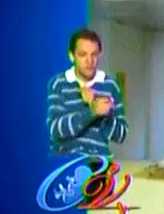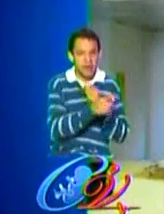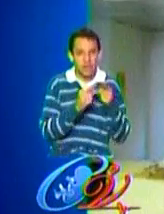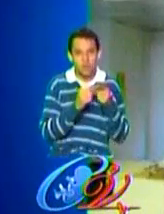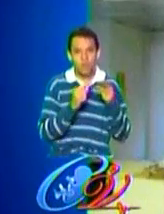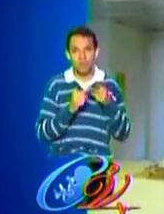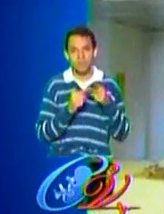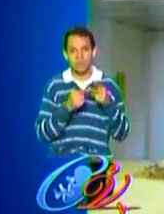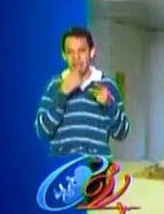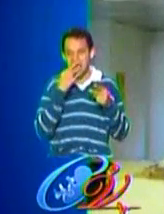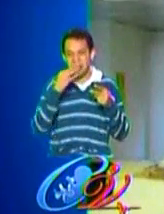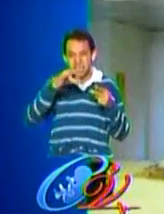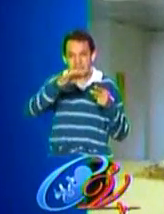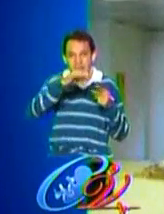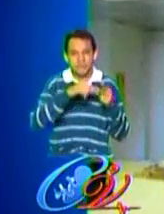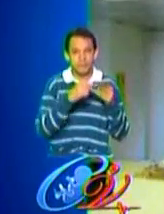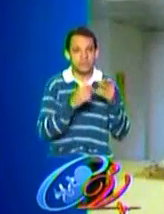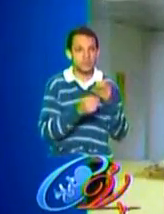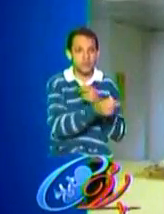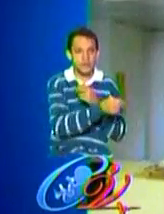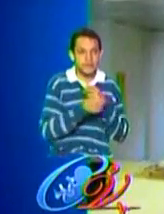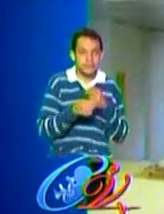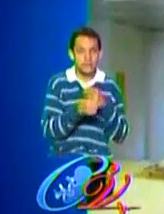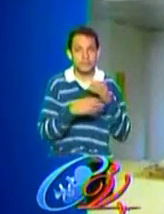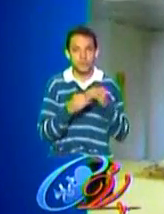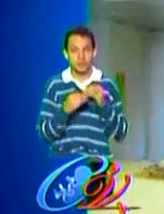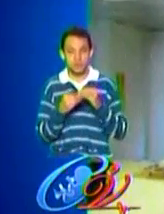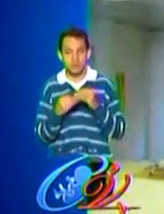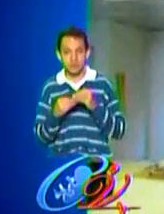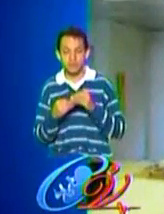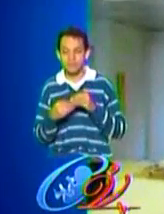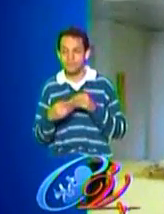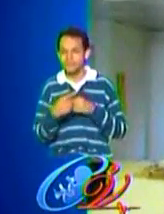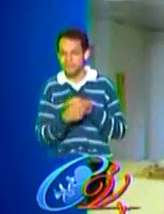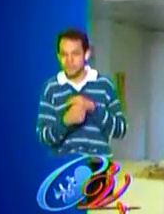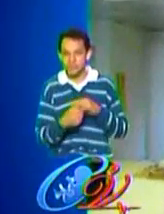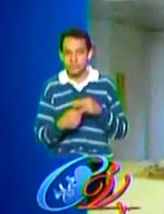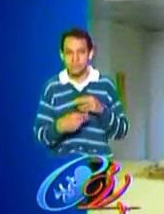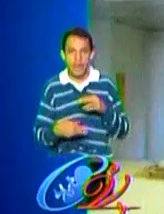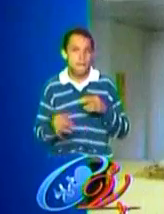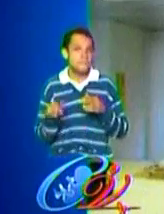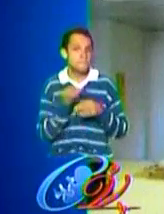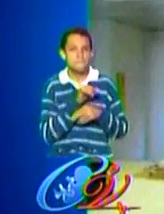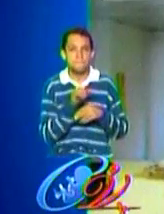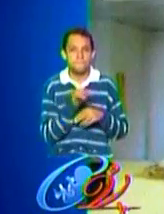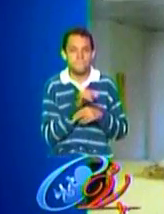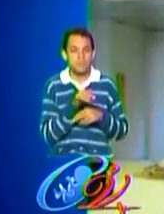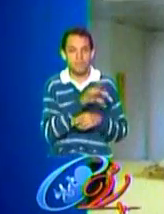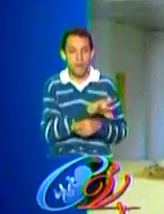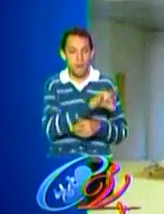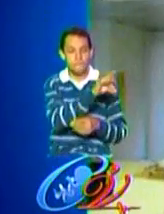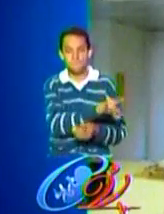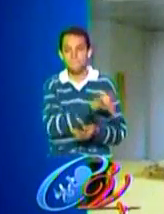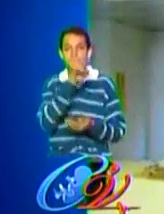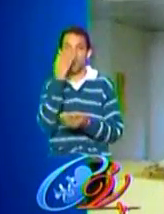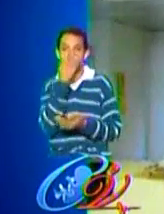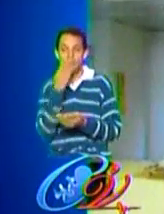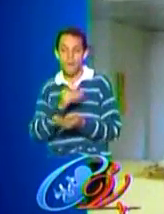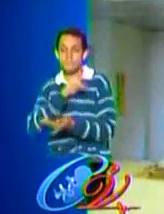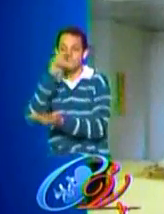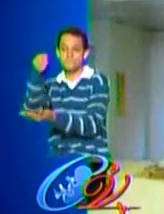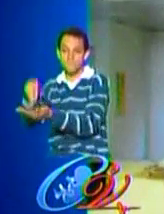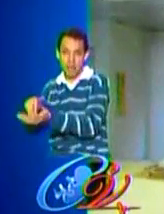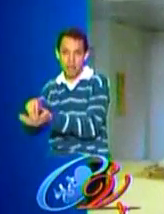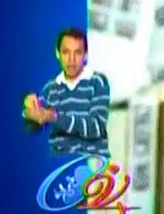si aparece, por ejemplo, cándida, nosotros le ponemos ese mismo cultivo que le hacemos, pues, de